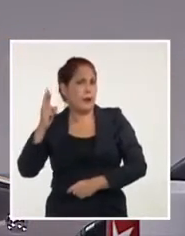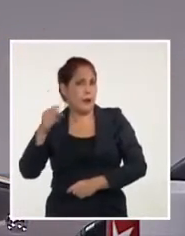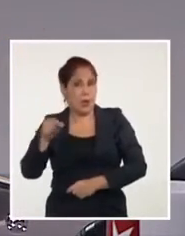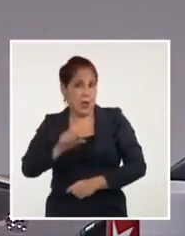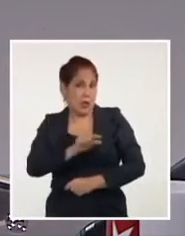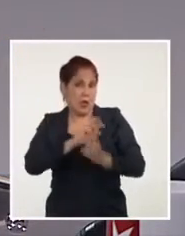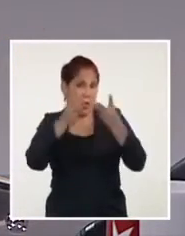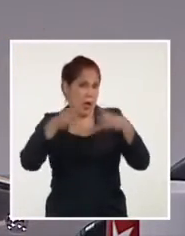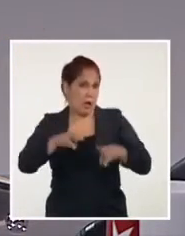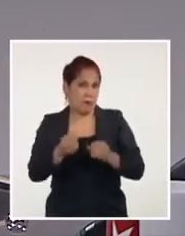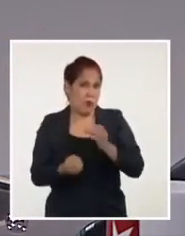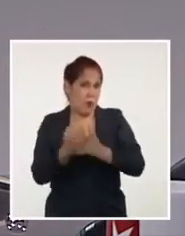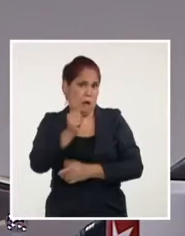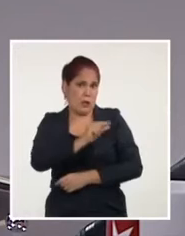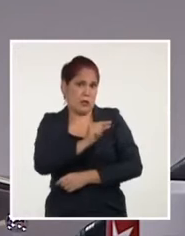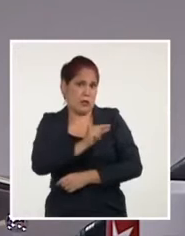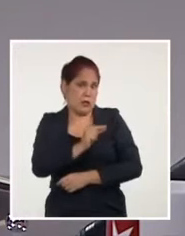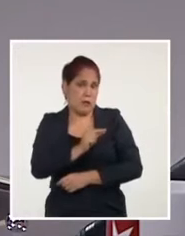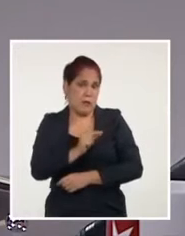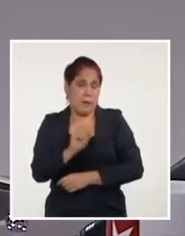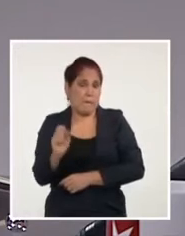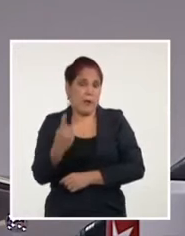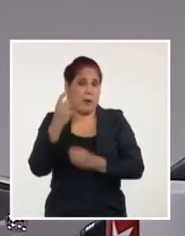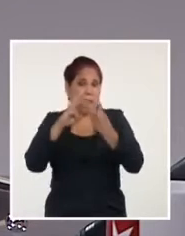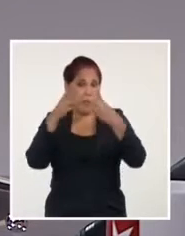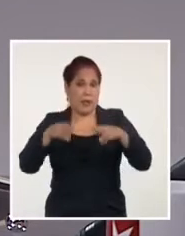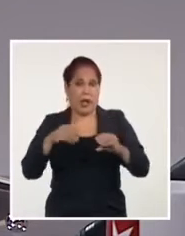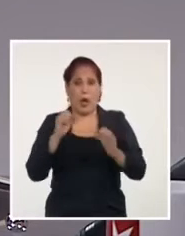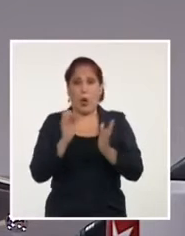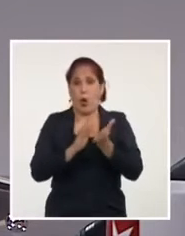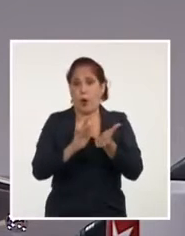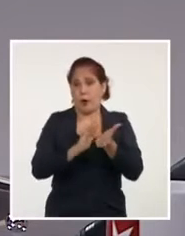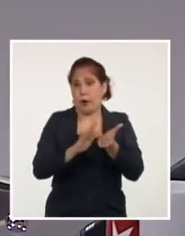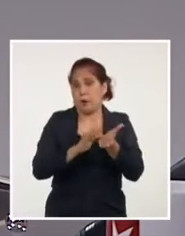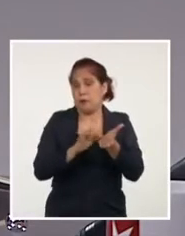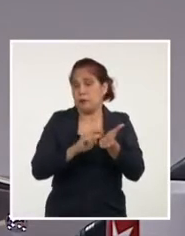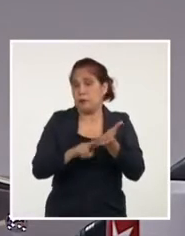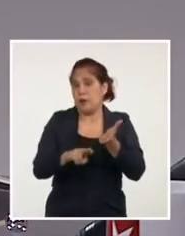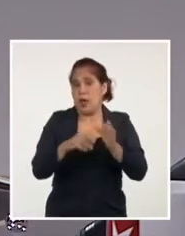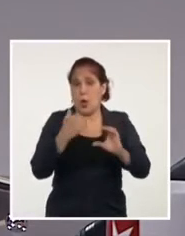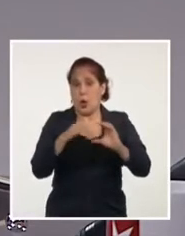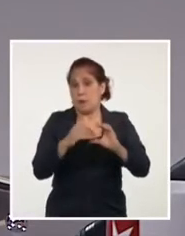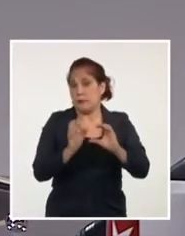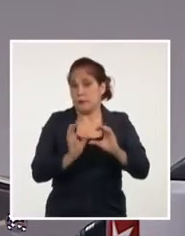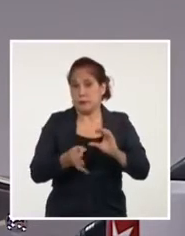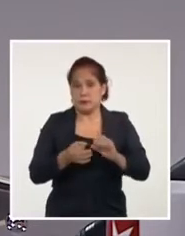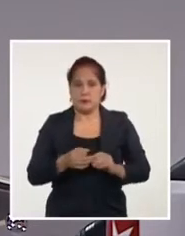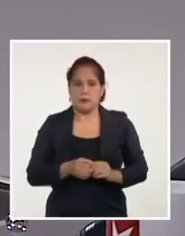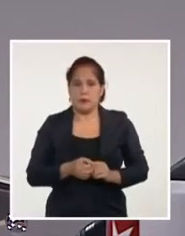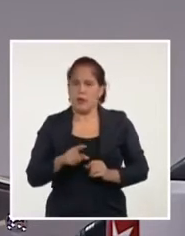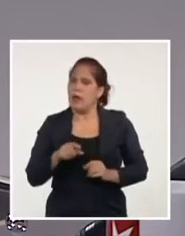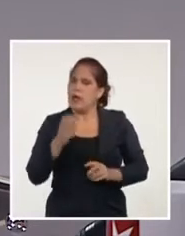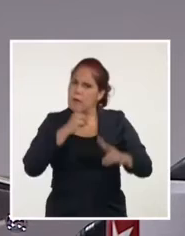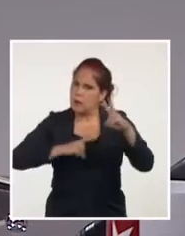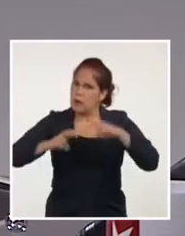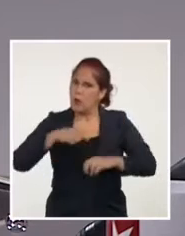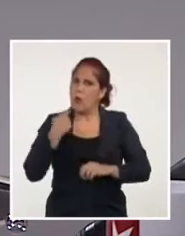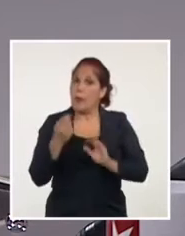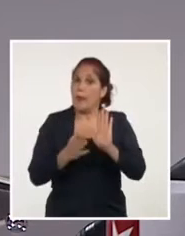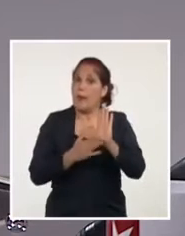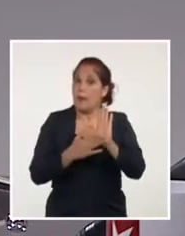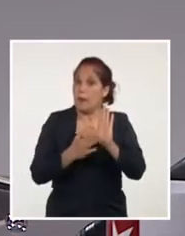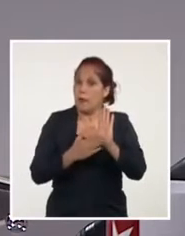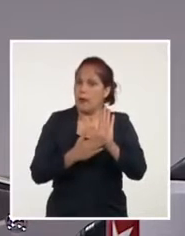tanto estábamos usando por primera vez el correo electrónico. Bueno, hay estudios que demuestran que uno necesita 1 segundo para